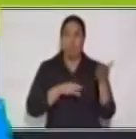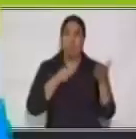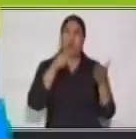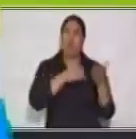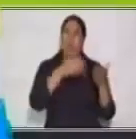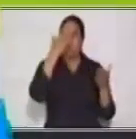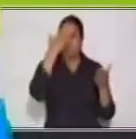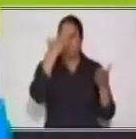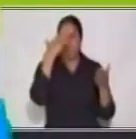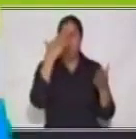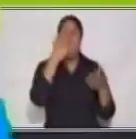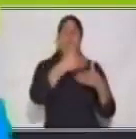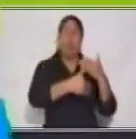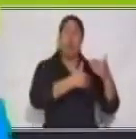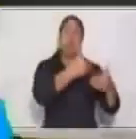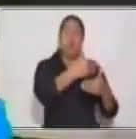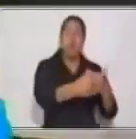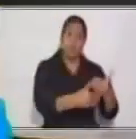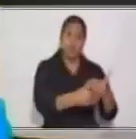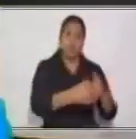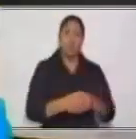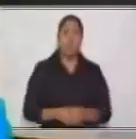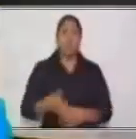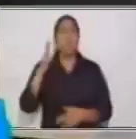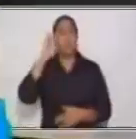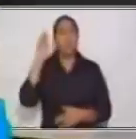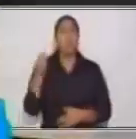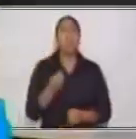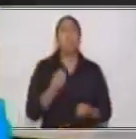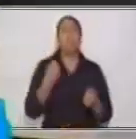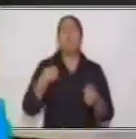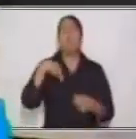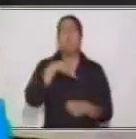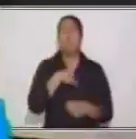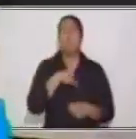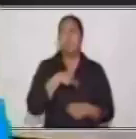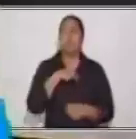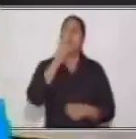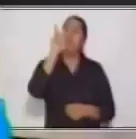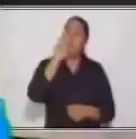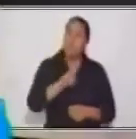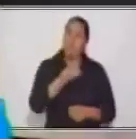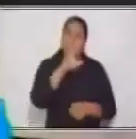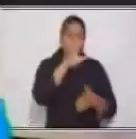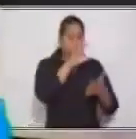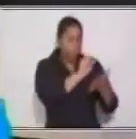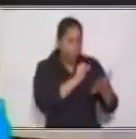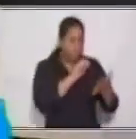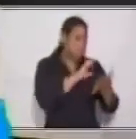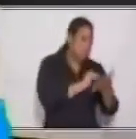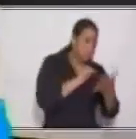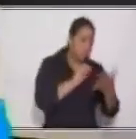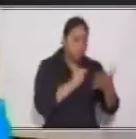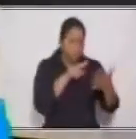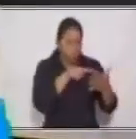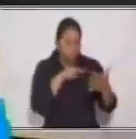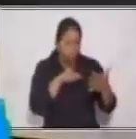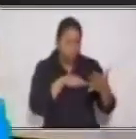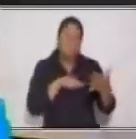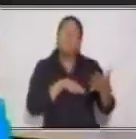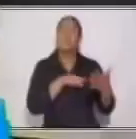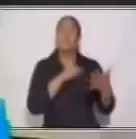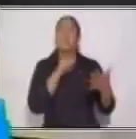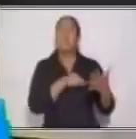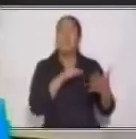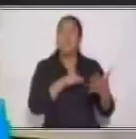secuencias. ¿Por qué? Porque dice que debemos identificar los hechos paso a paso que contienen,